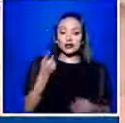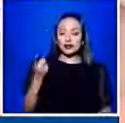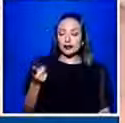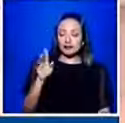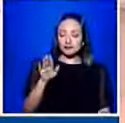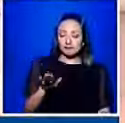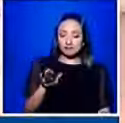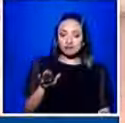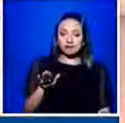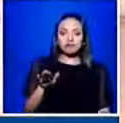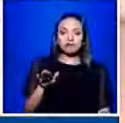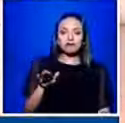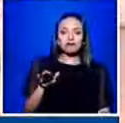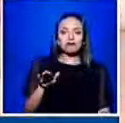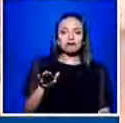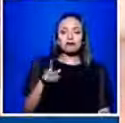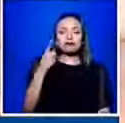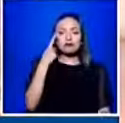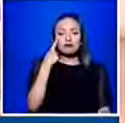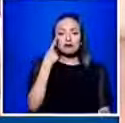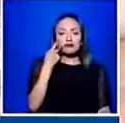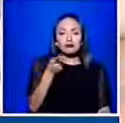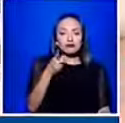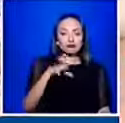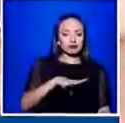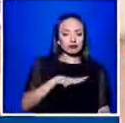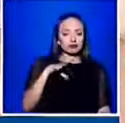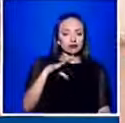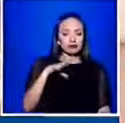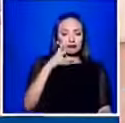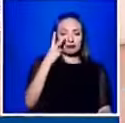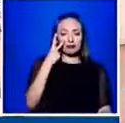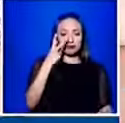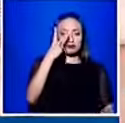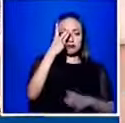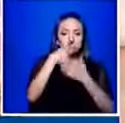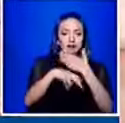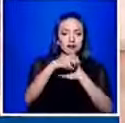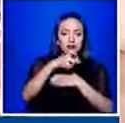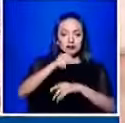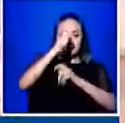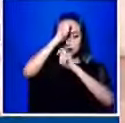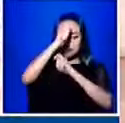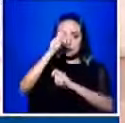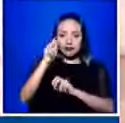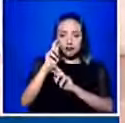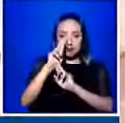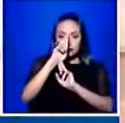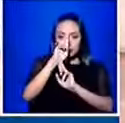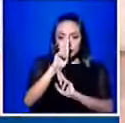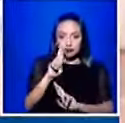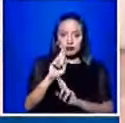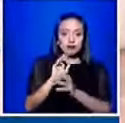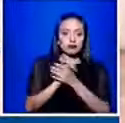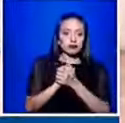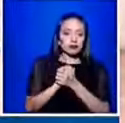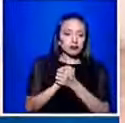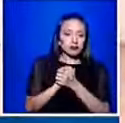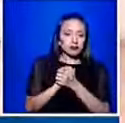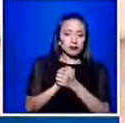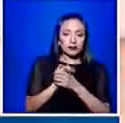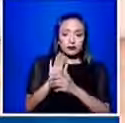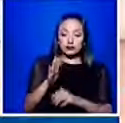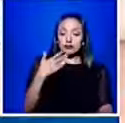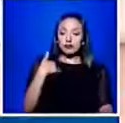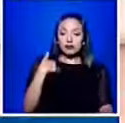Mata Martínez para ver con orgullo cómo sus hijos rinden ese respeto, rinden ese homenaje a